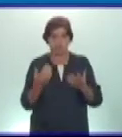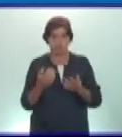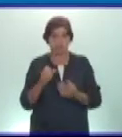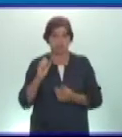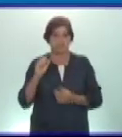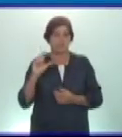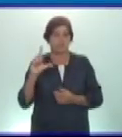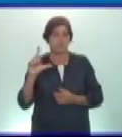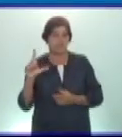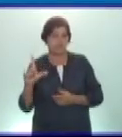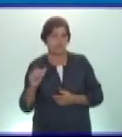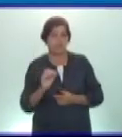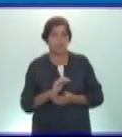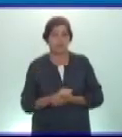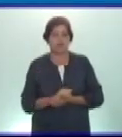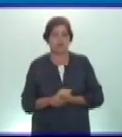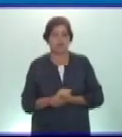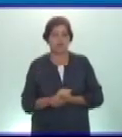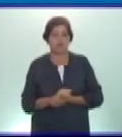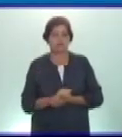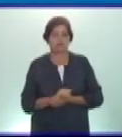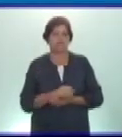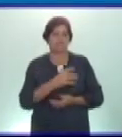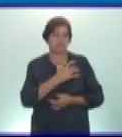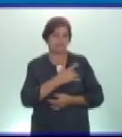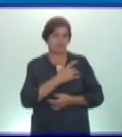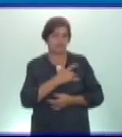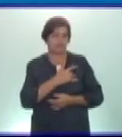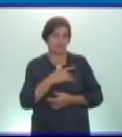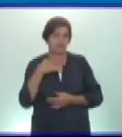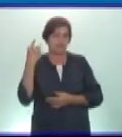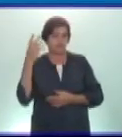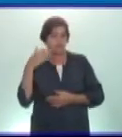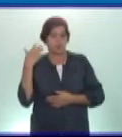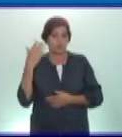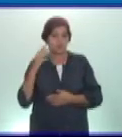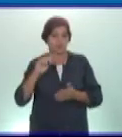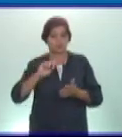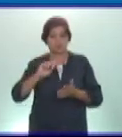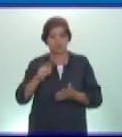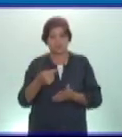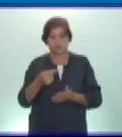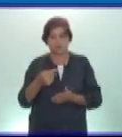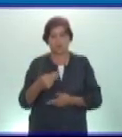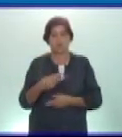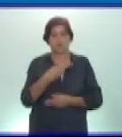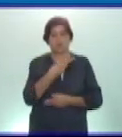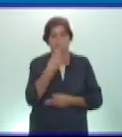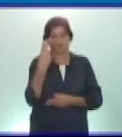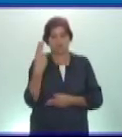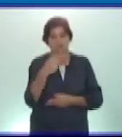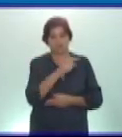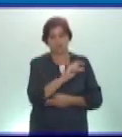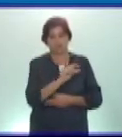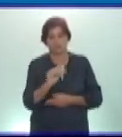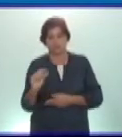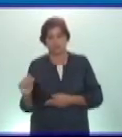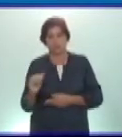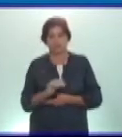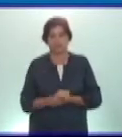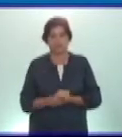omitido. Él se había enamorado locamente de la coma de la segunda oración.